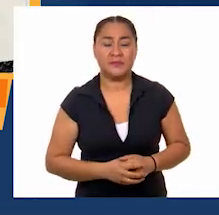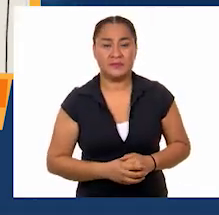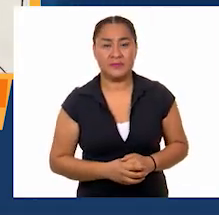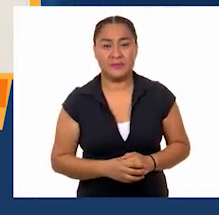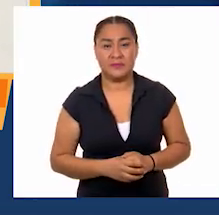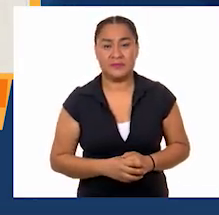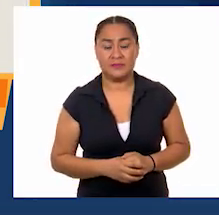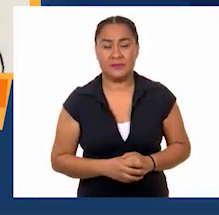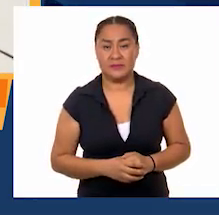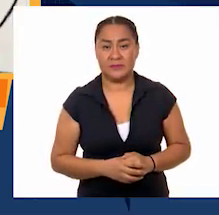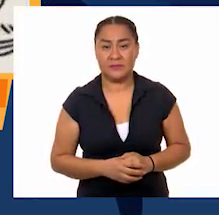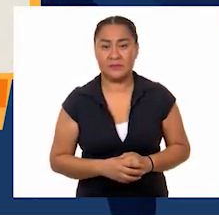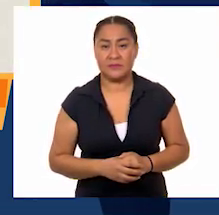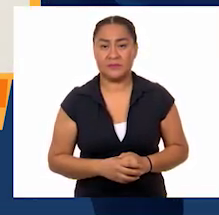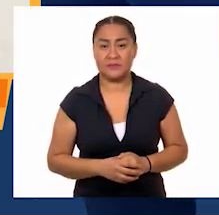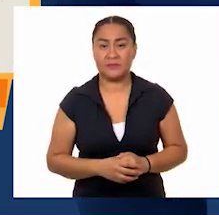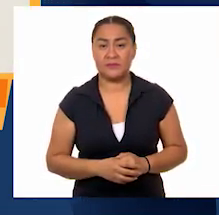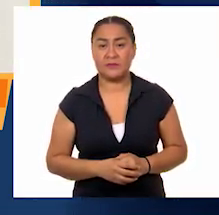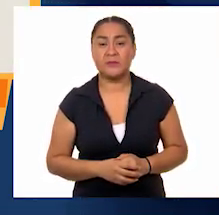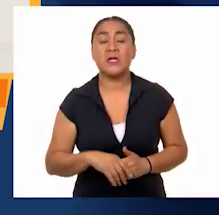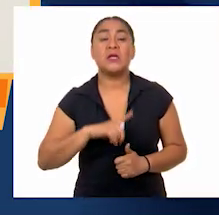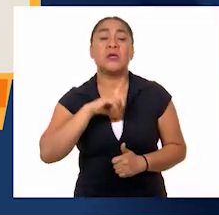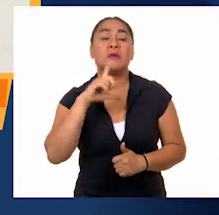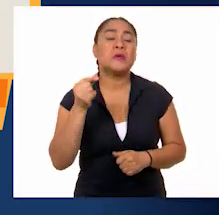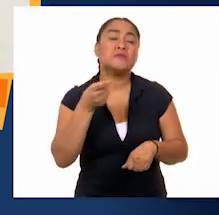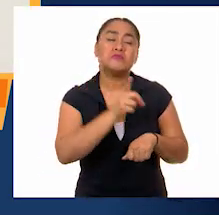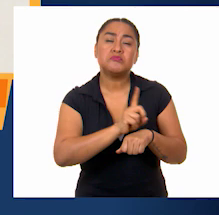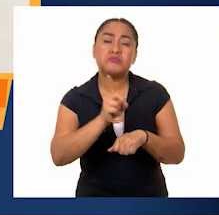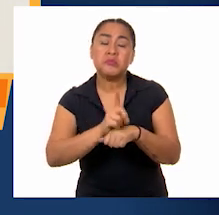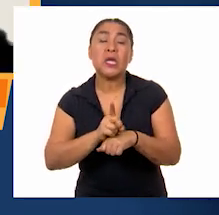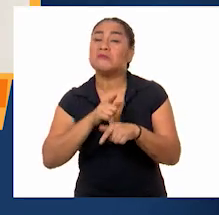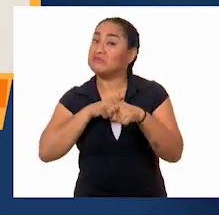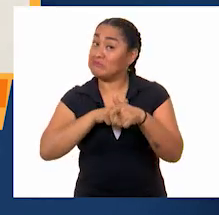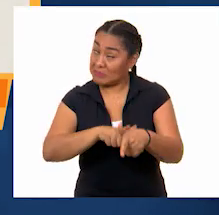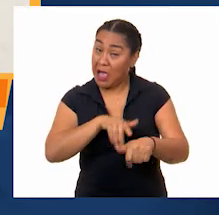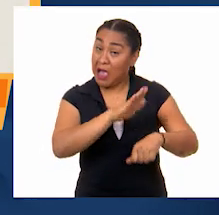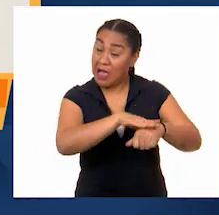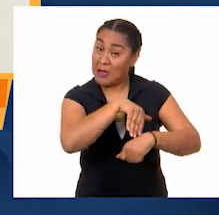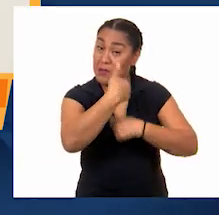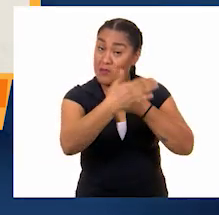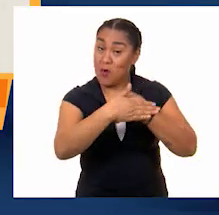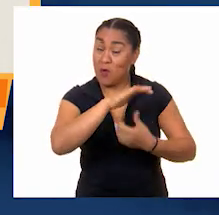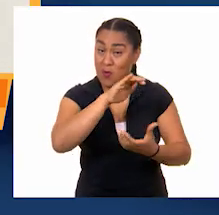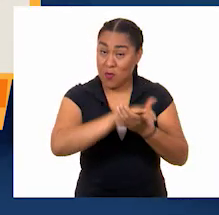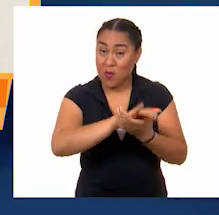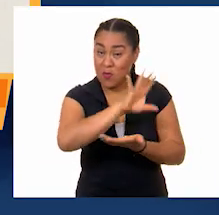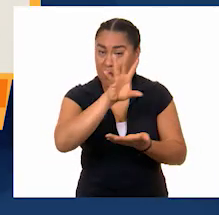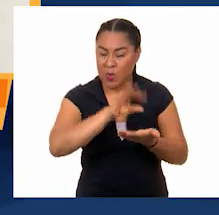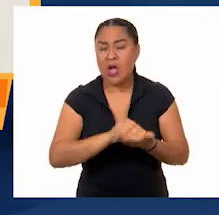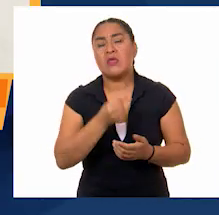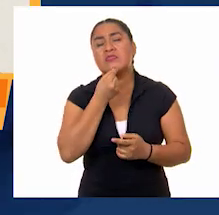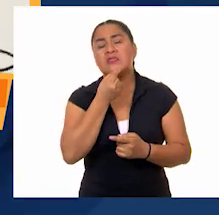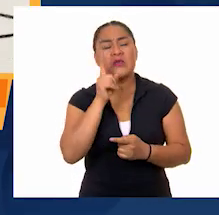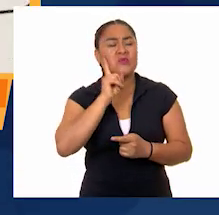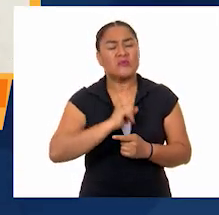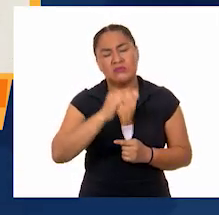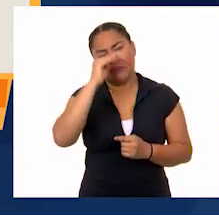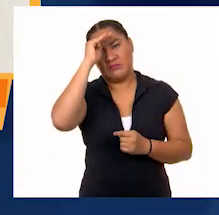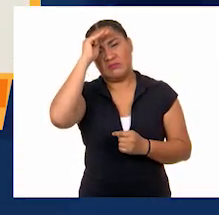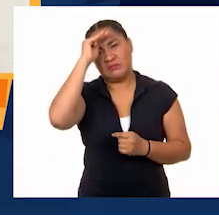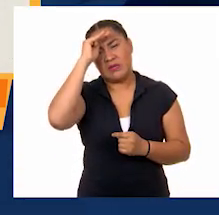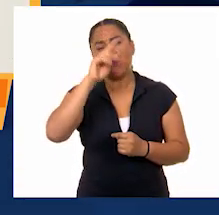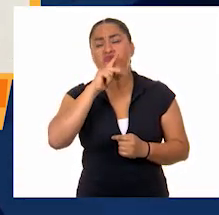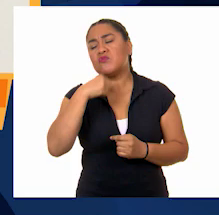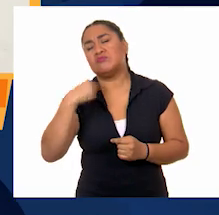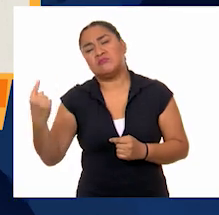na nieco. La neca huma y mete manguesco. Honka nos kakuas kiazo cuane